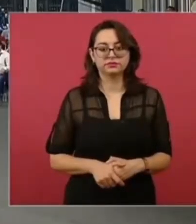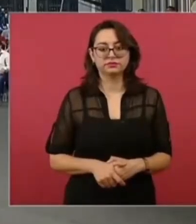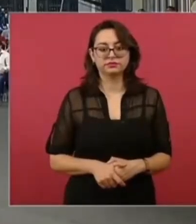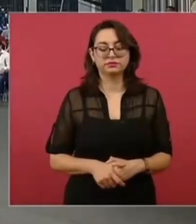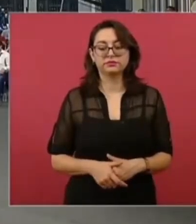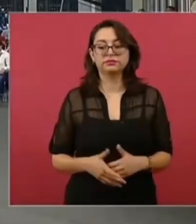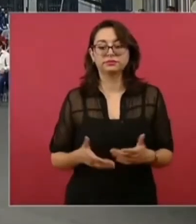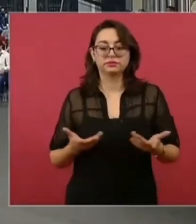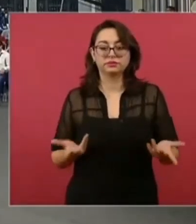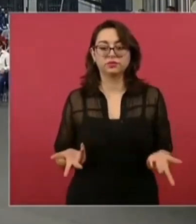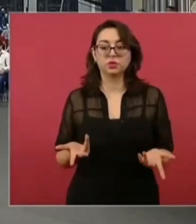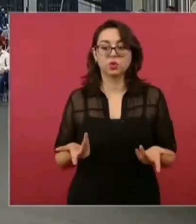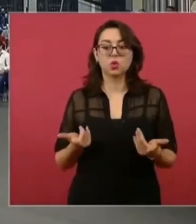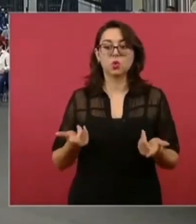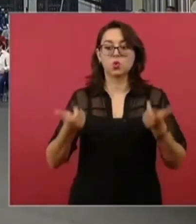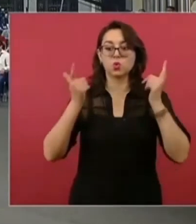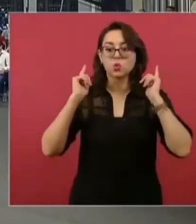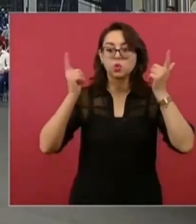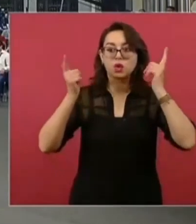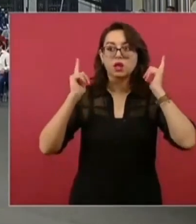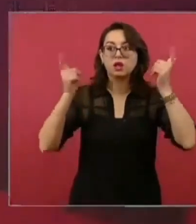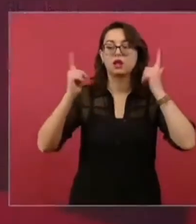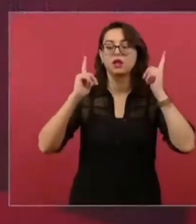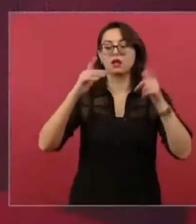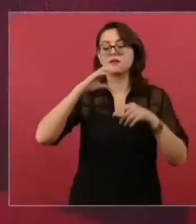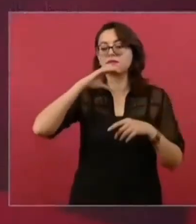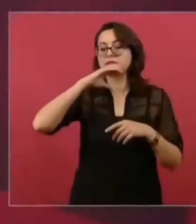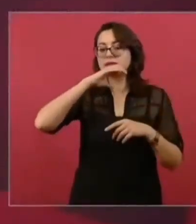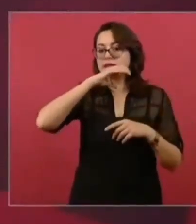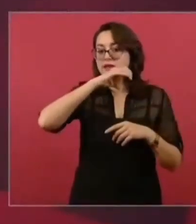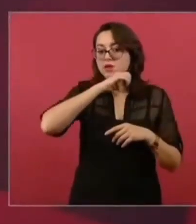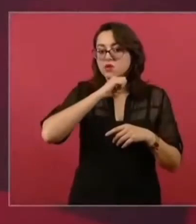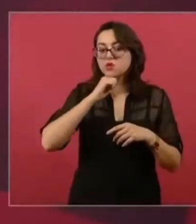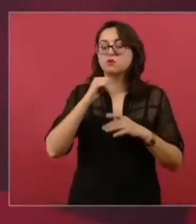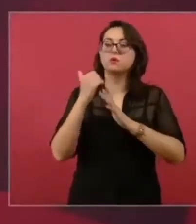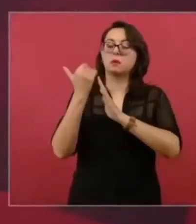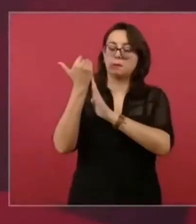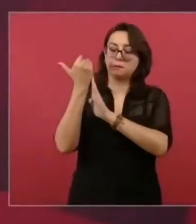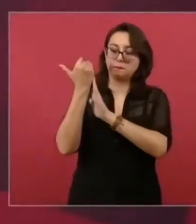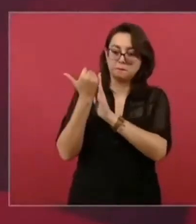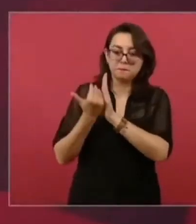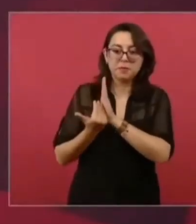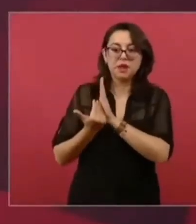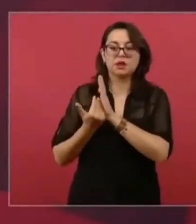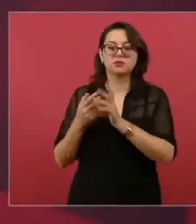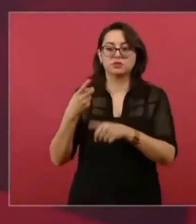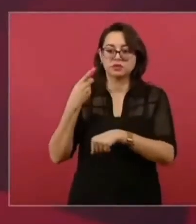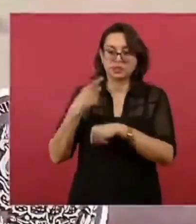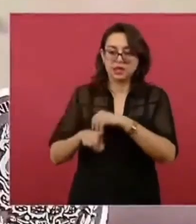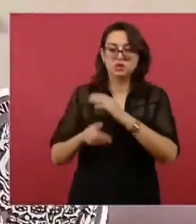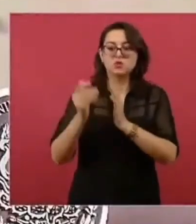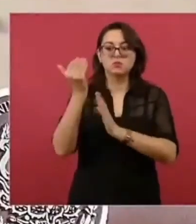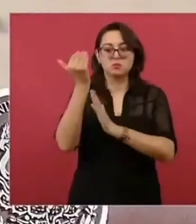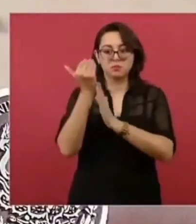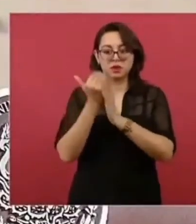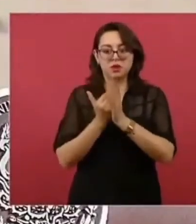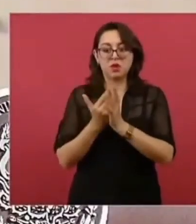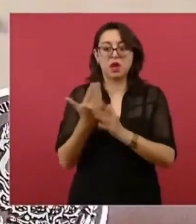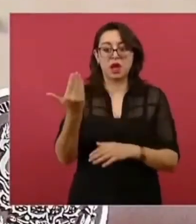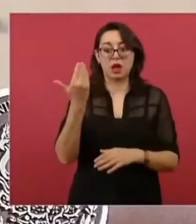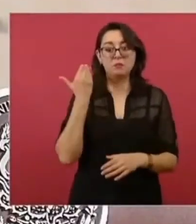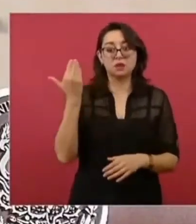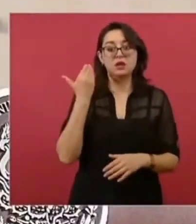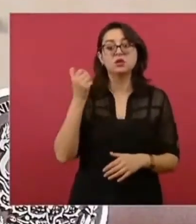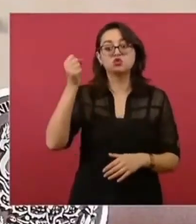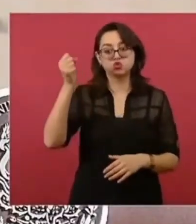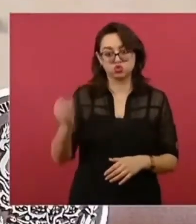no nos afecte tanto el calor. Acabo de estar en el sureste y son